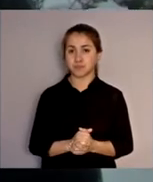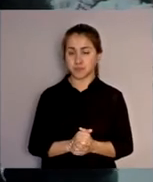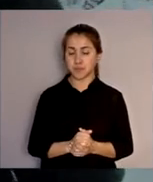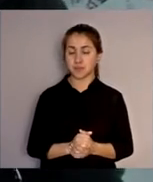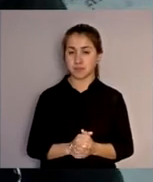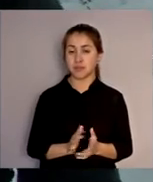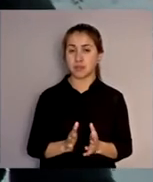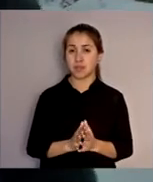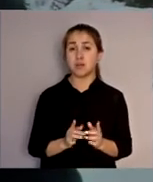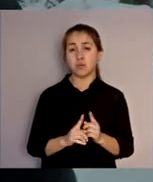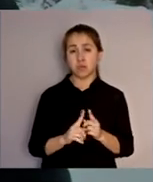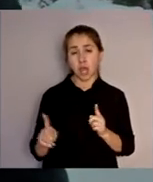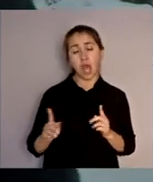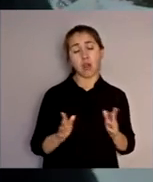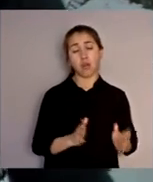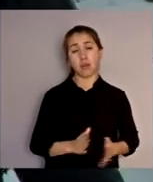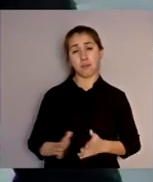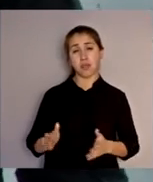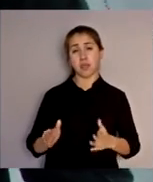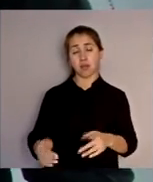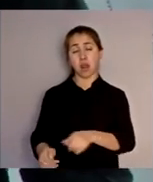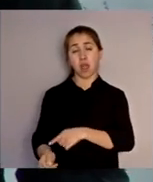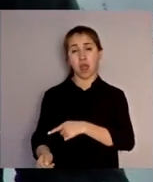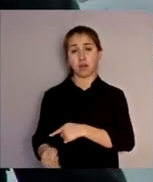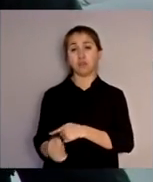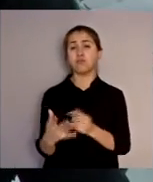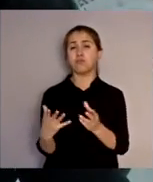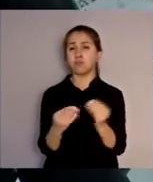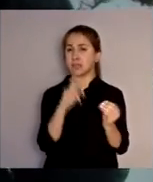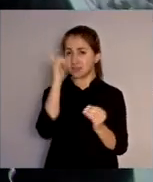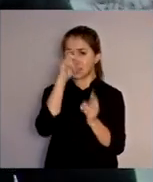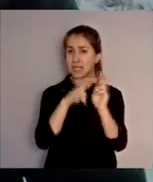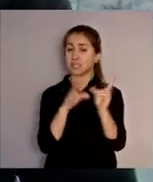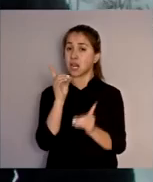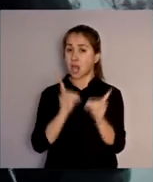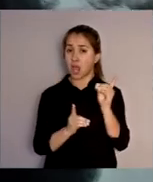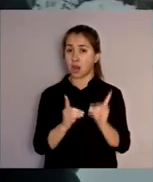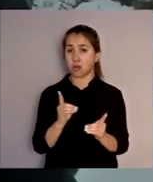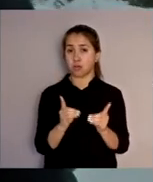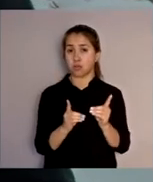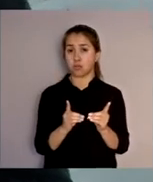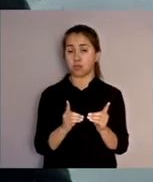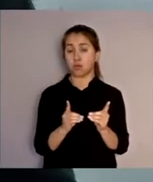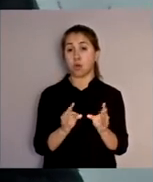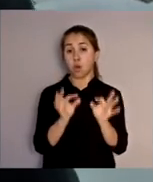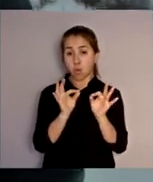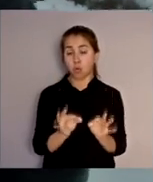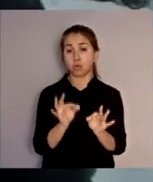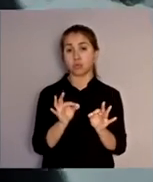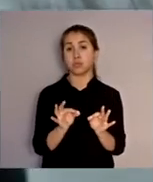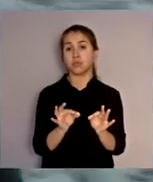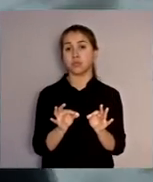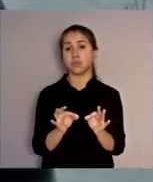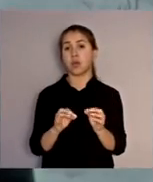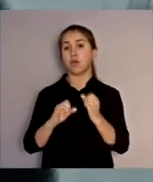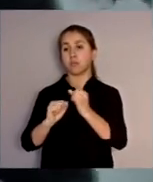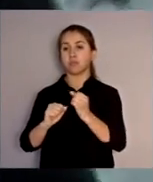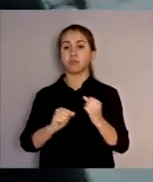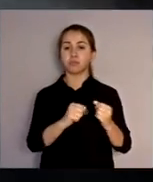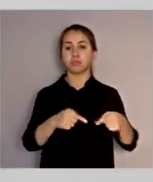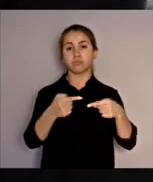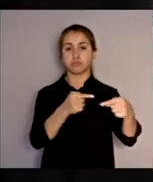es un largo camino, o sea, es muy difícil hacer algo con la, prácticamente con la oposición de todos lados,